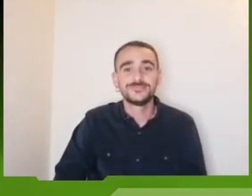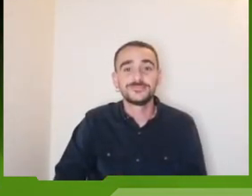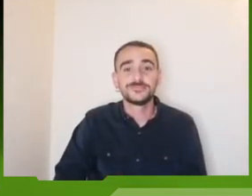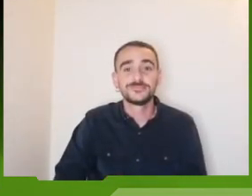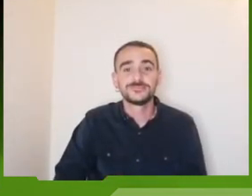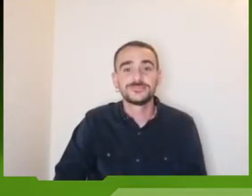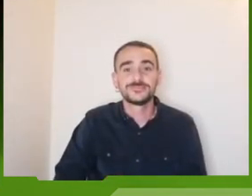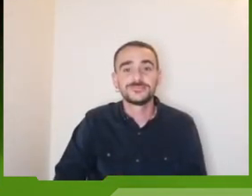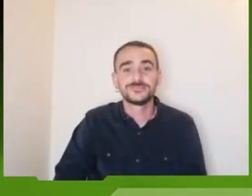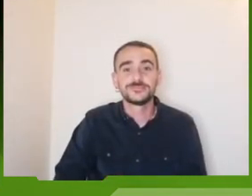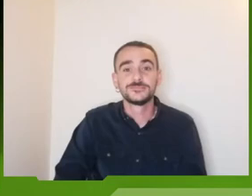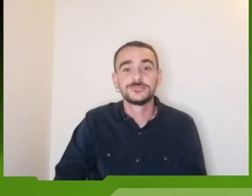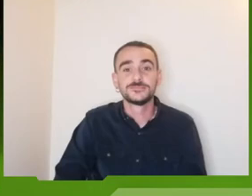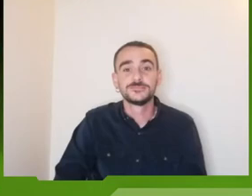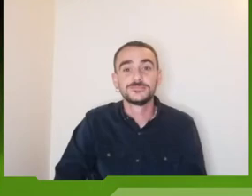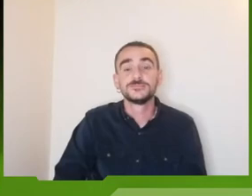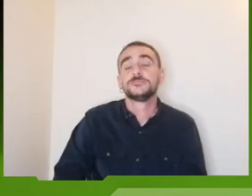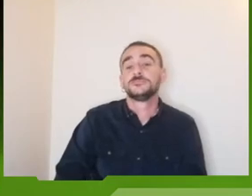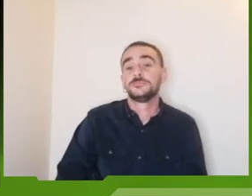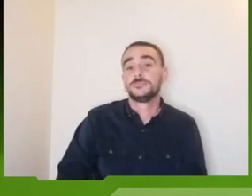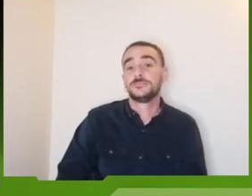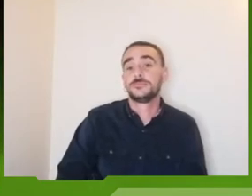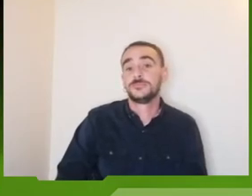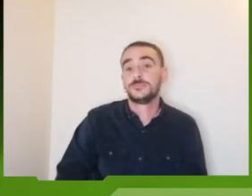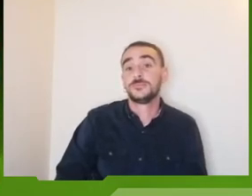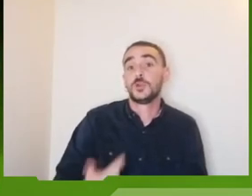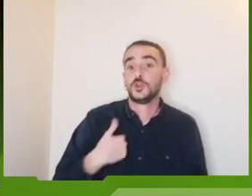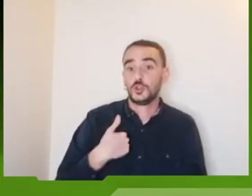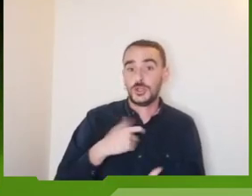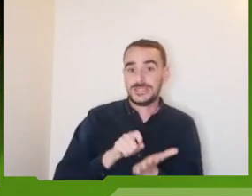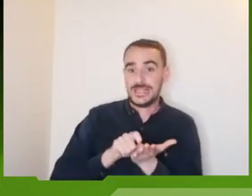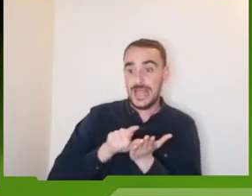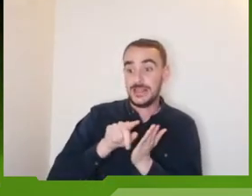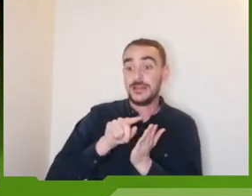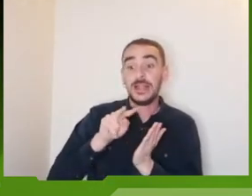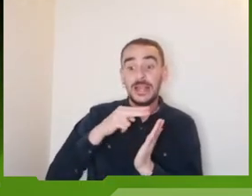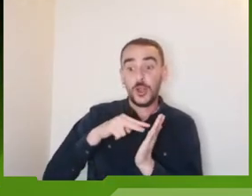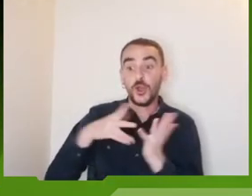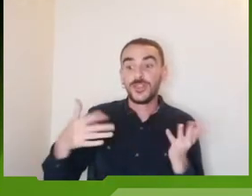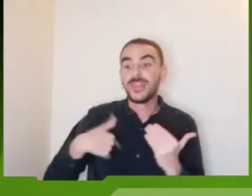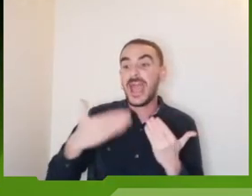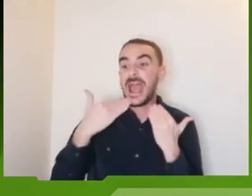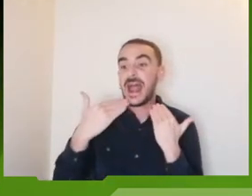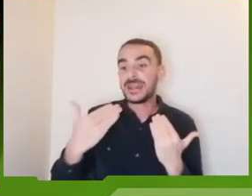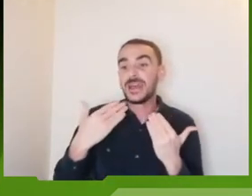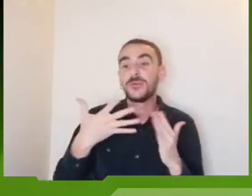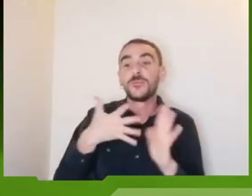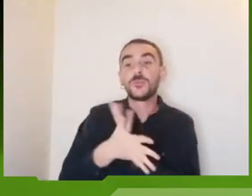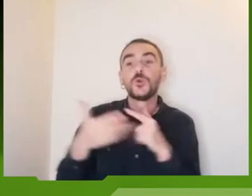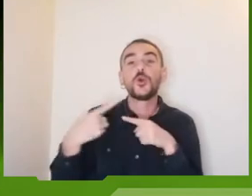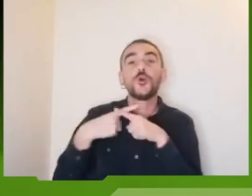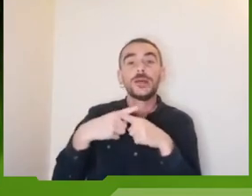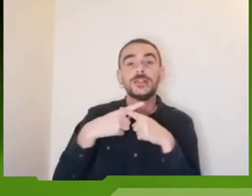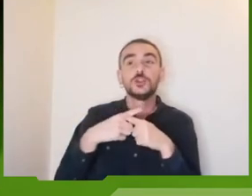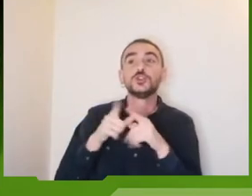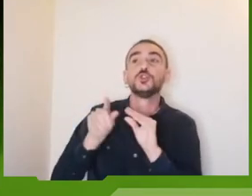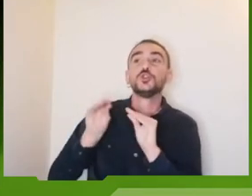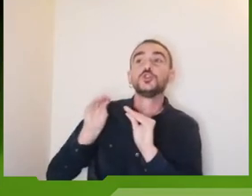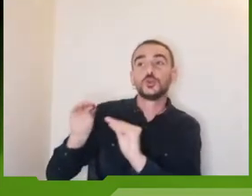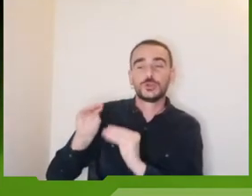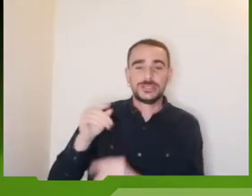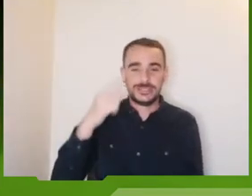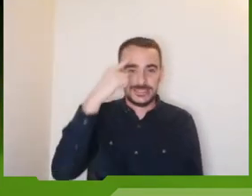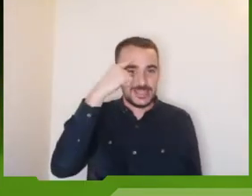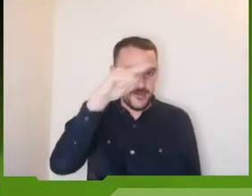Mil gracias, me leen por el chat, ay, leo yo por el chat, gracias por compartir todo tu saber en catalán.